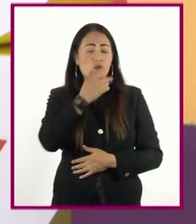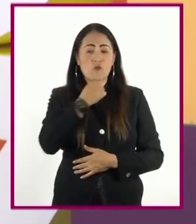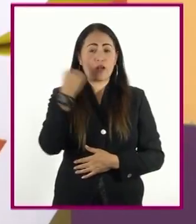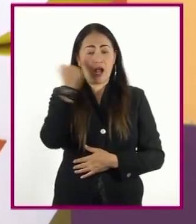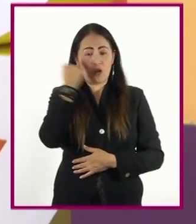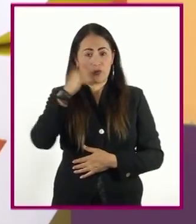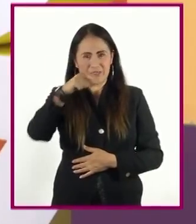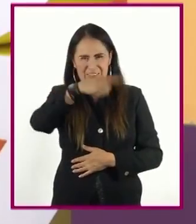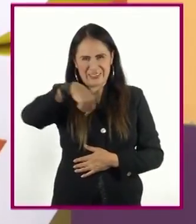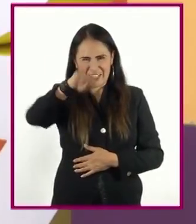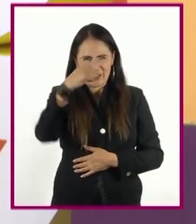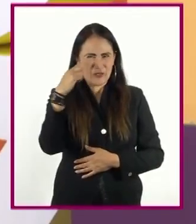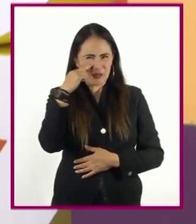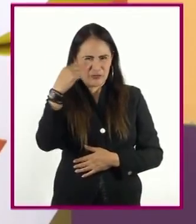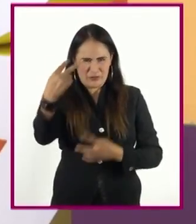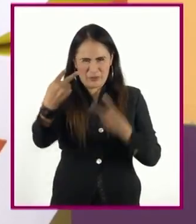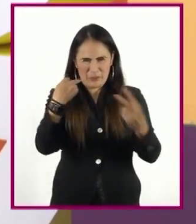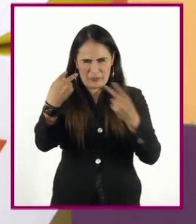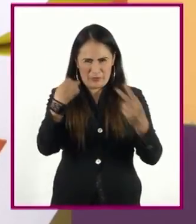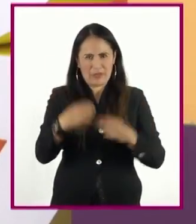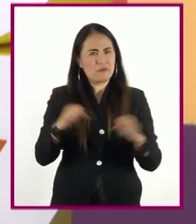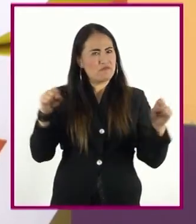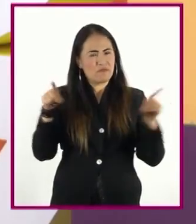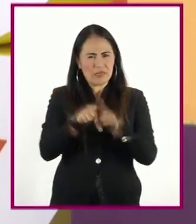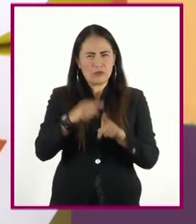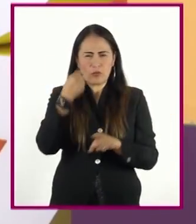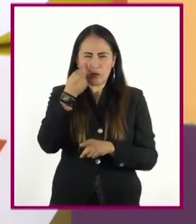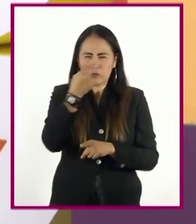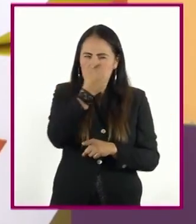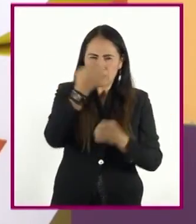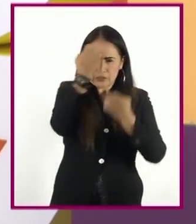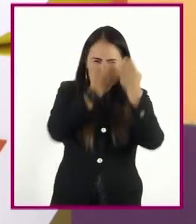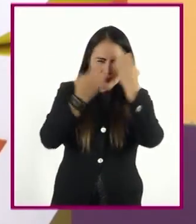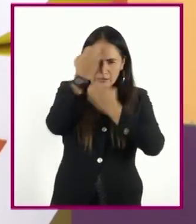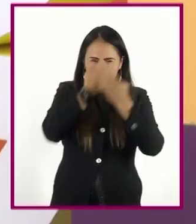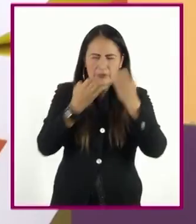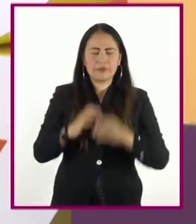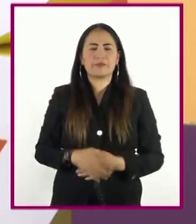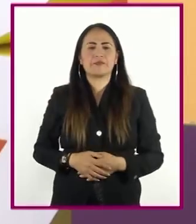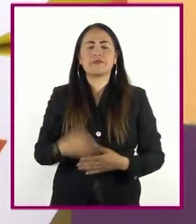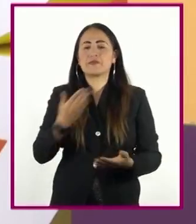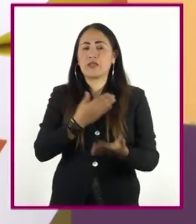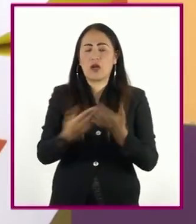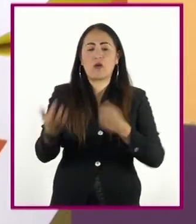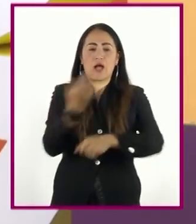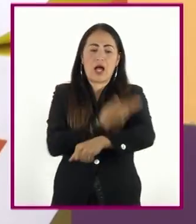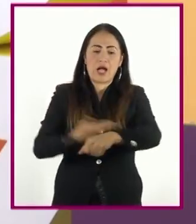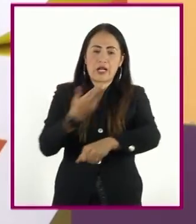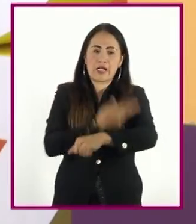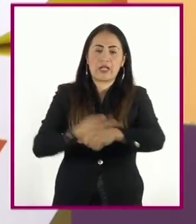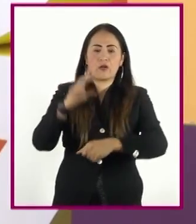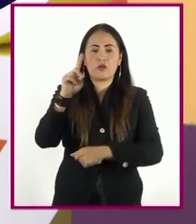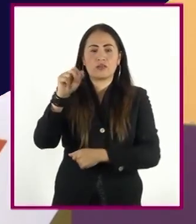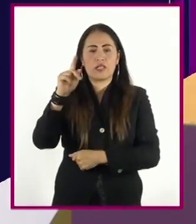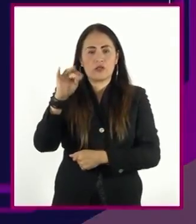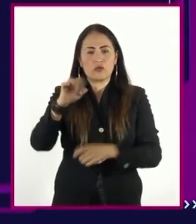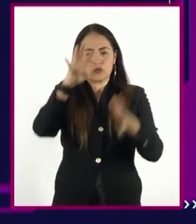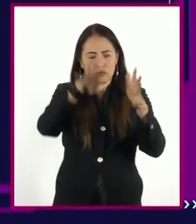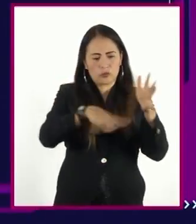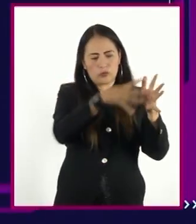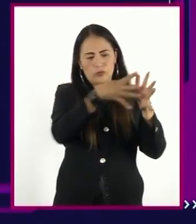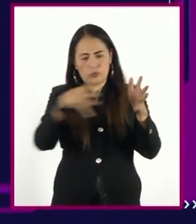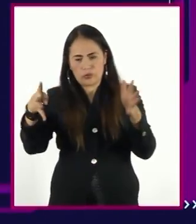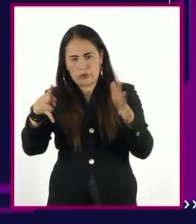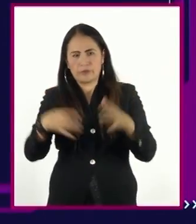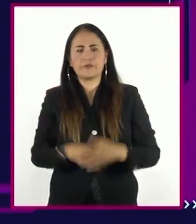que nos siguen desde casa hayan tenido las mismas observaciones que tú. Ahora organicemos los datos conocidos en una tabla